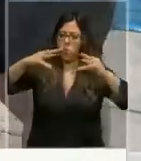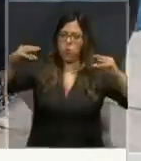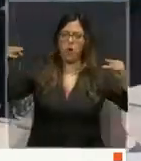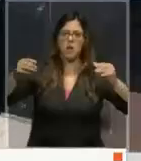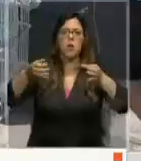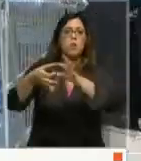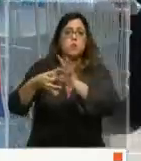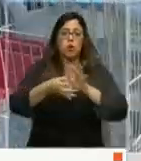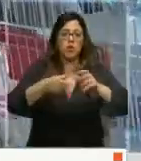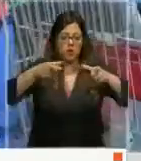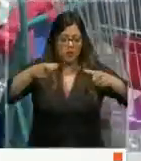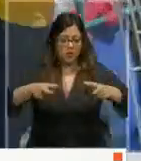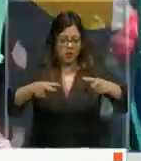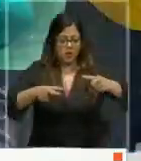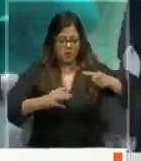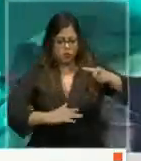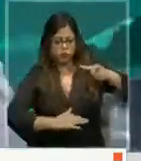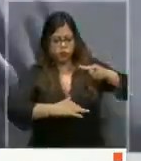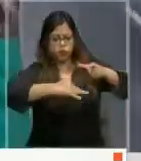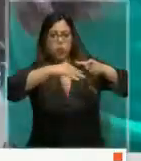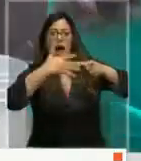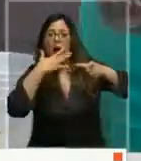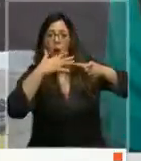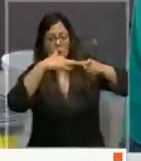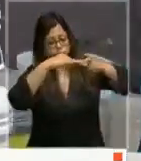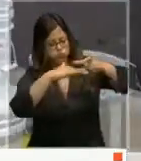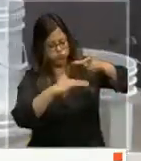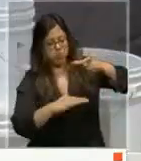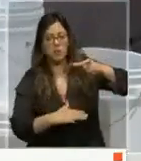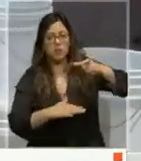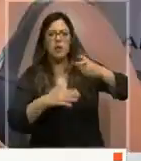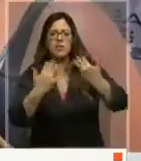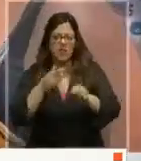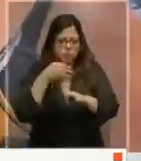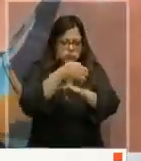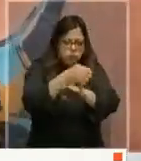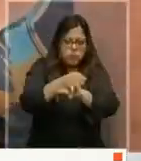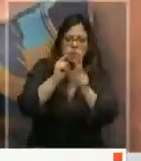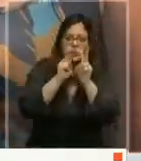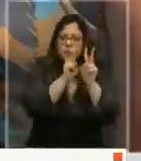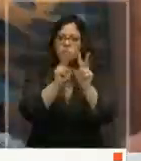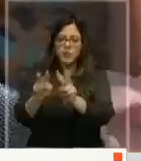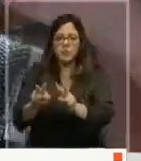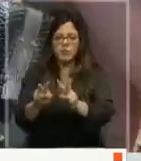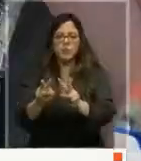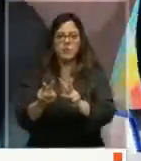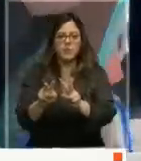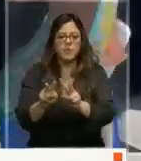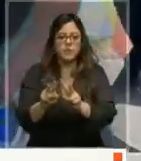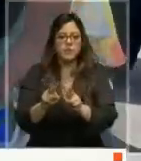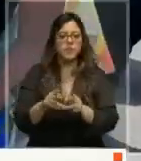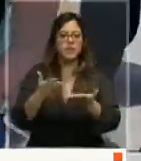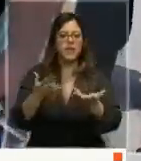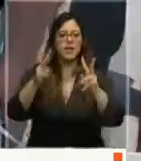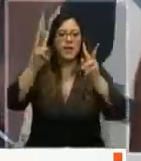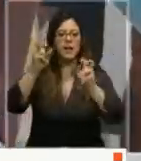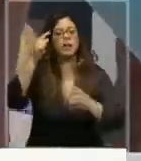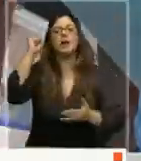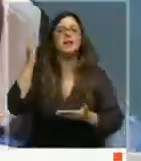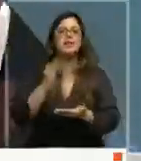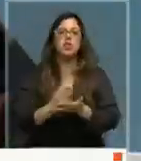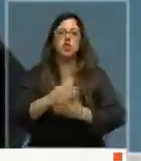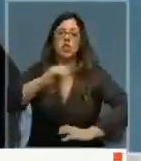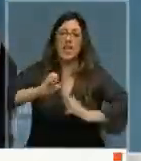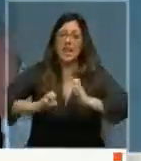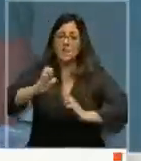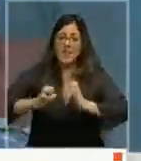prácticamente desabastecidos durante toda la jornada. Estuvimos recorriendo la ciudad y eso fue lo que pudimos constatar. Las medidas efectuadas por la empresa